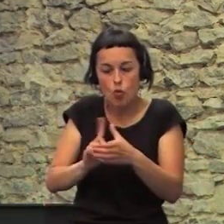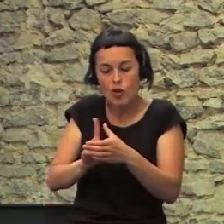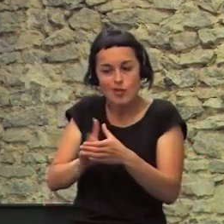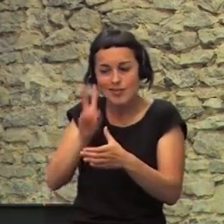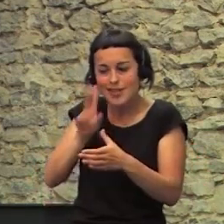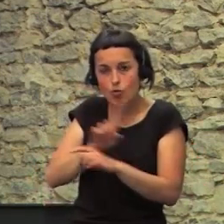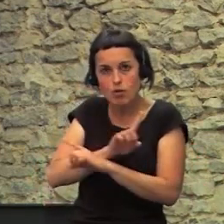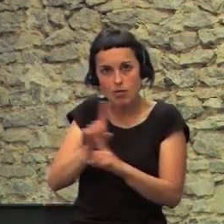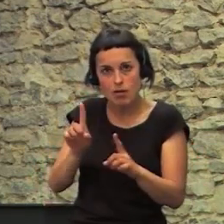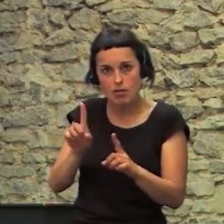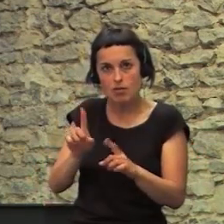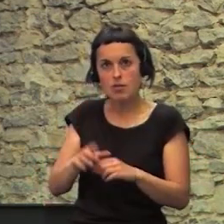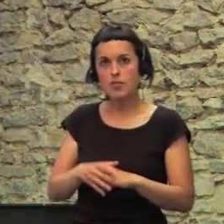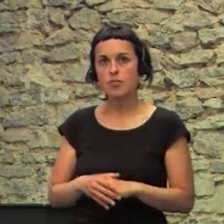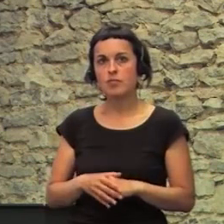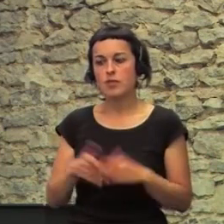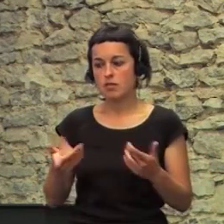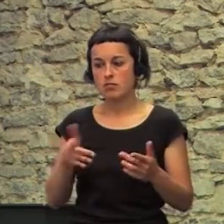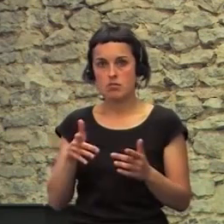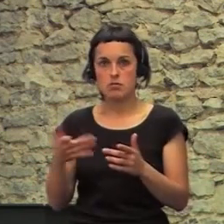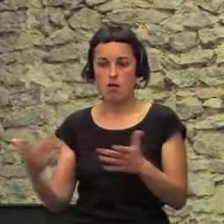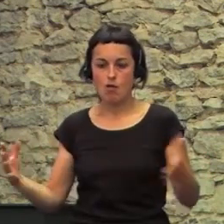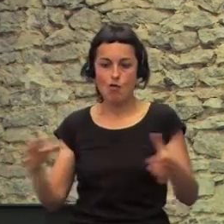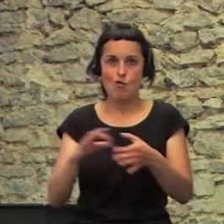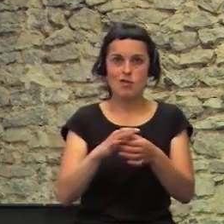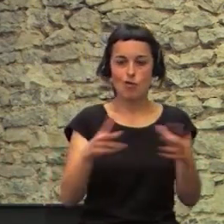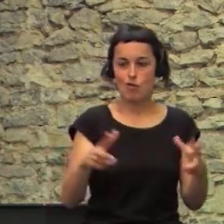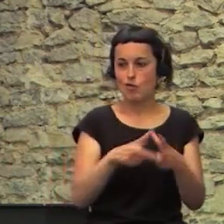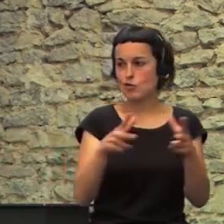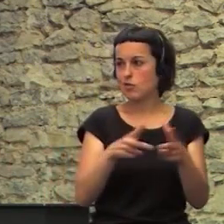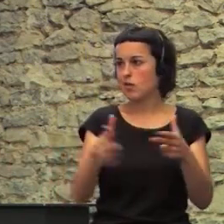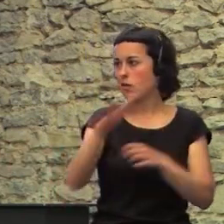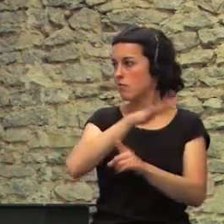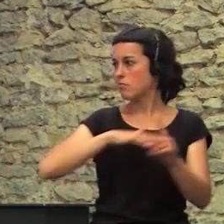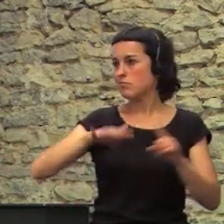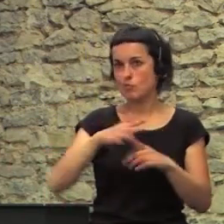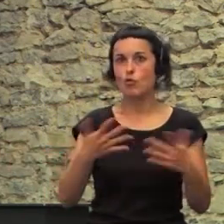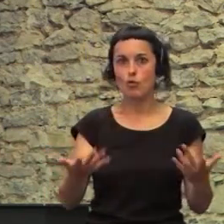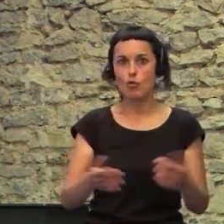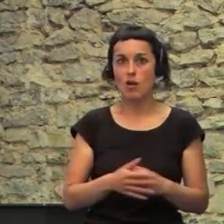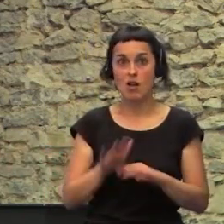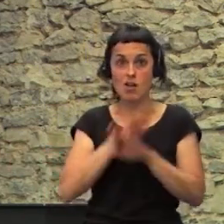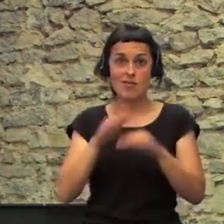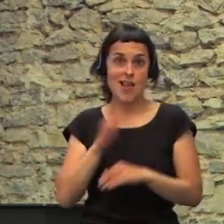mucho del tipo de sociedad en la que vivimos, ¿no? Sí. En el que el placer de las mujeres es negado